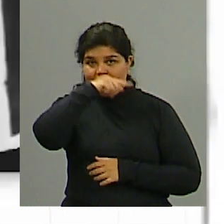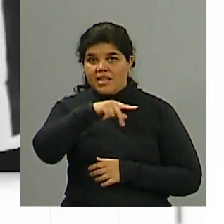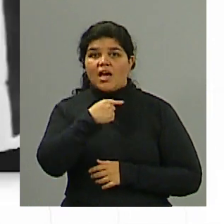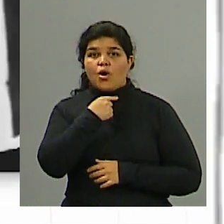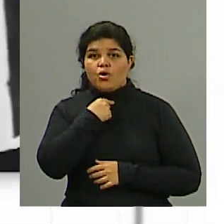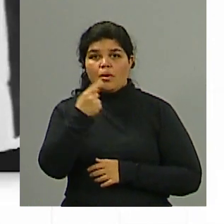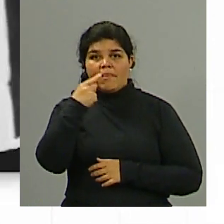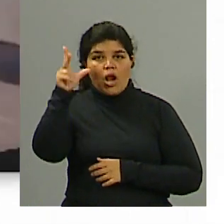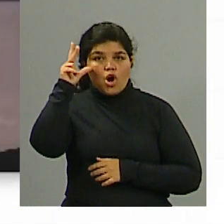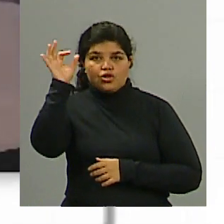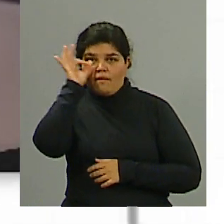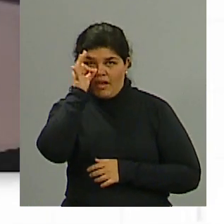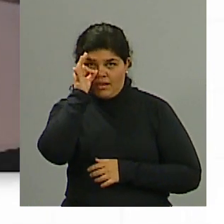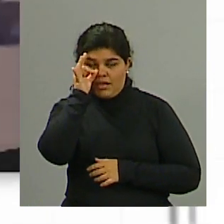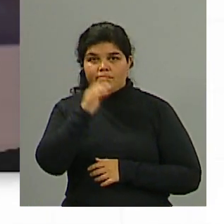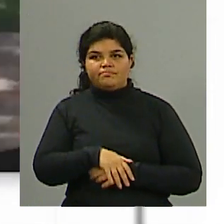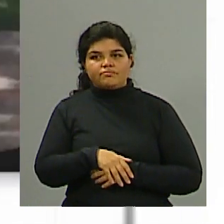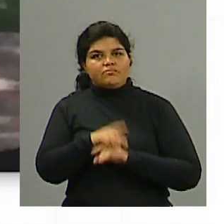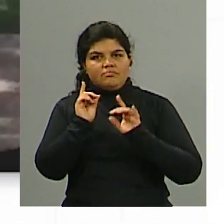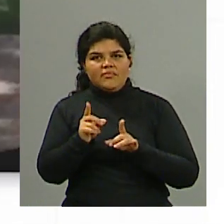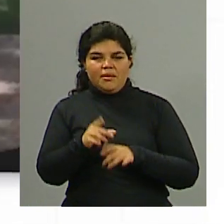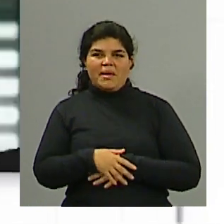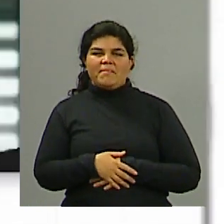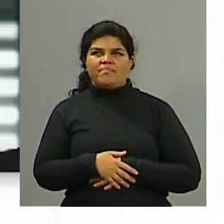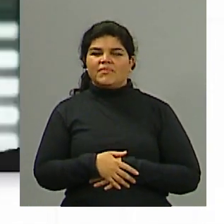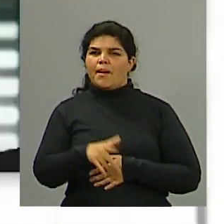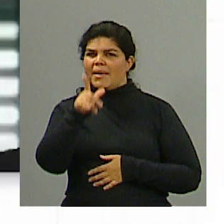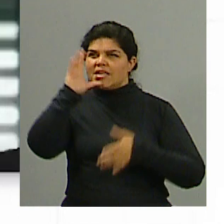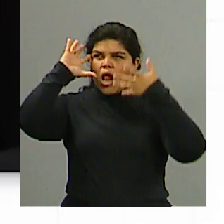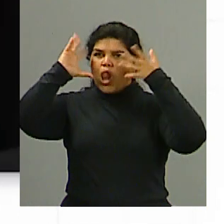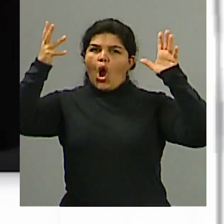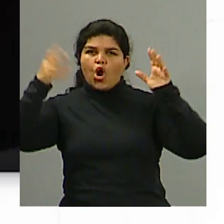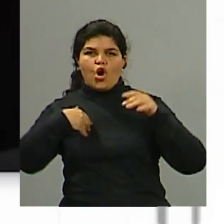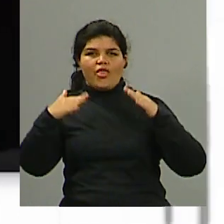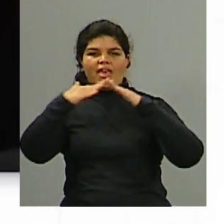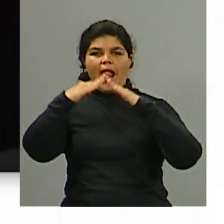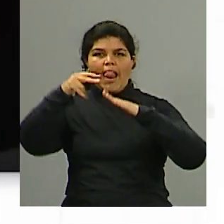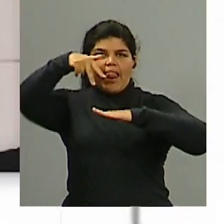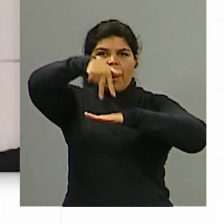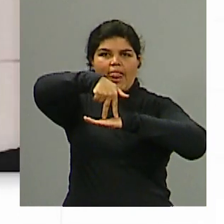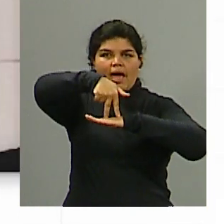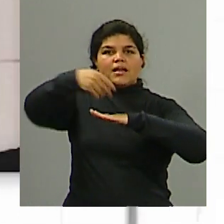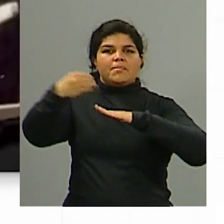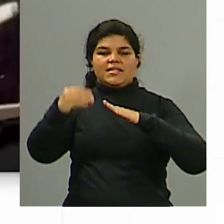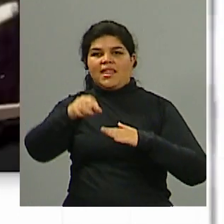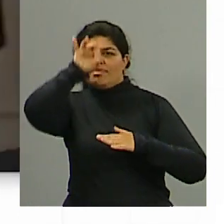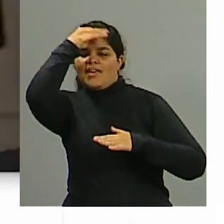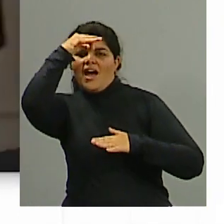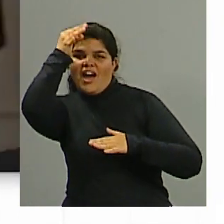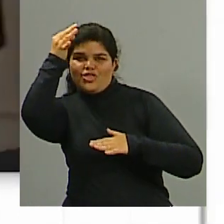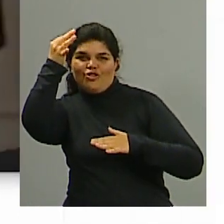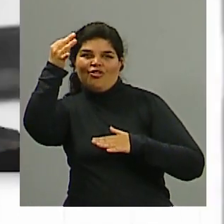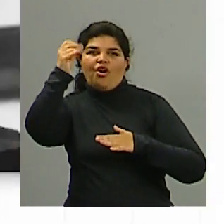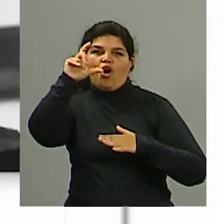4 personas que le llamaron los locos de la azotea, porque andaban trepados en los techos, en el Teatro Coliseo y algunas casas